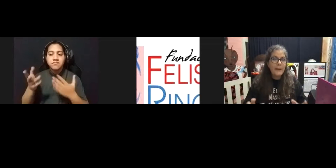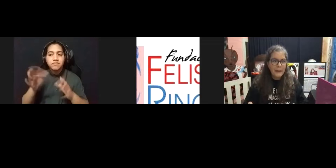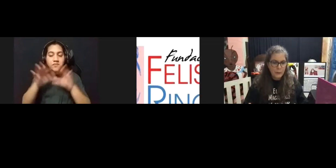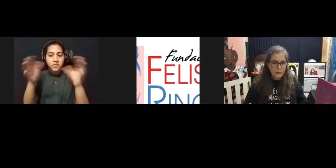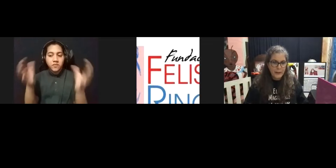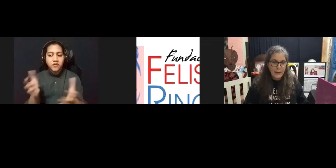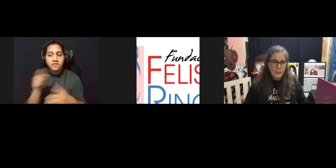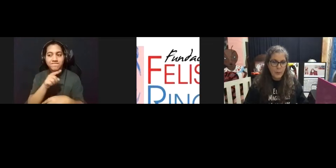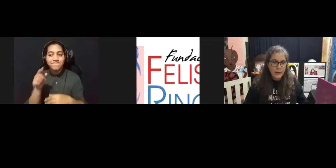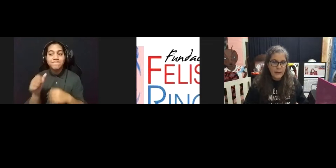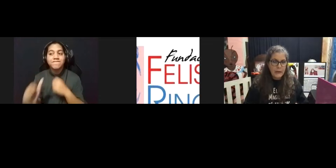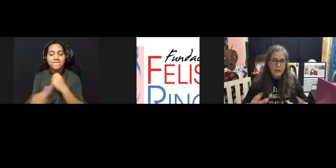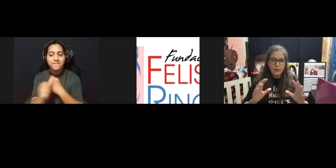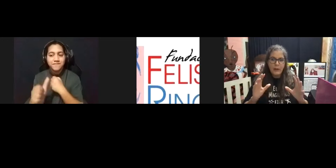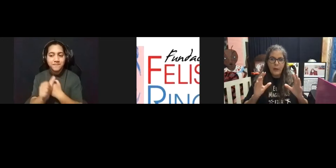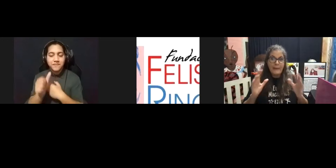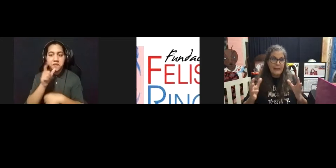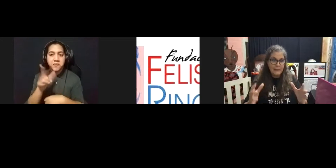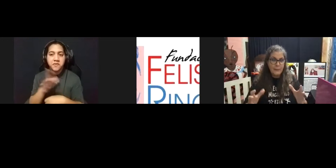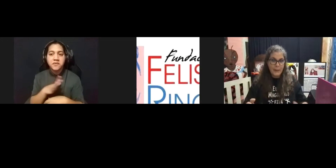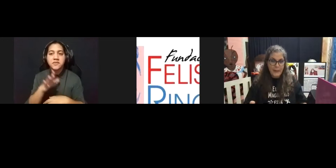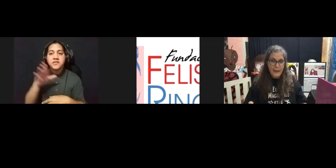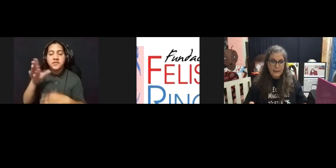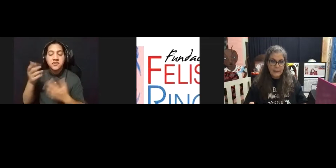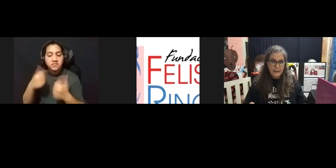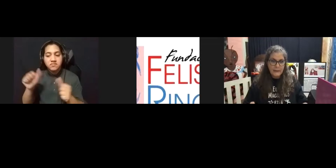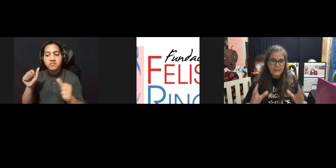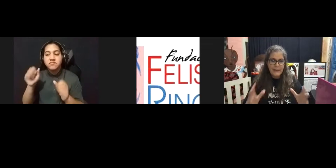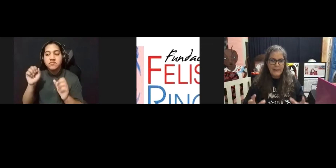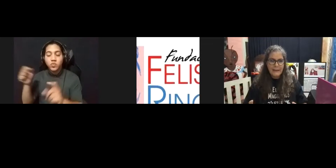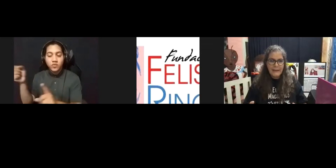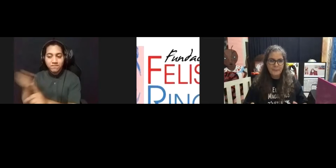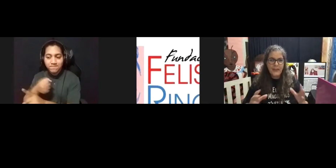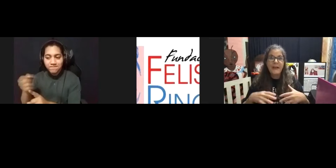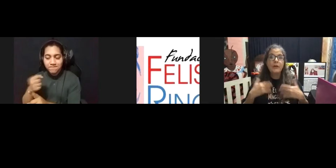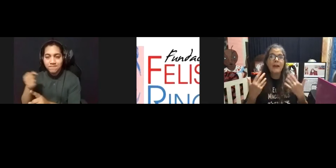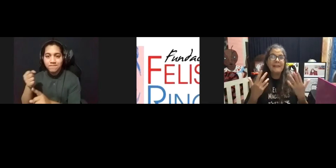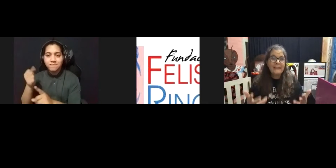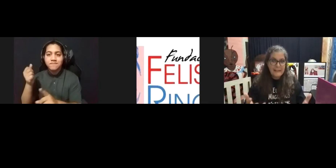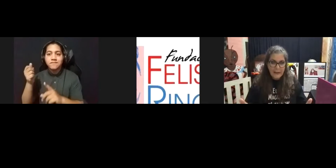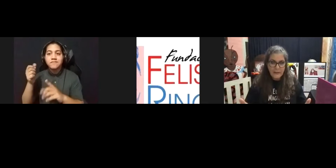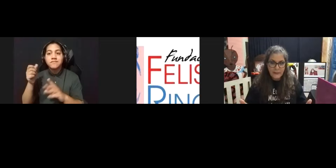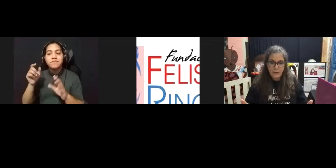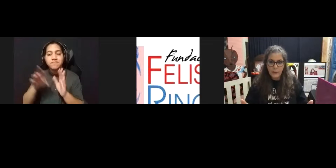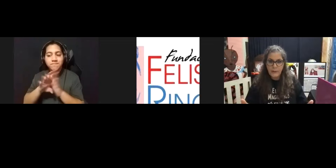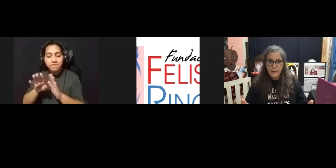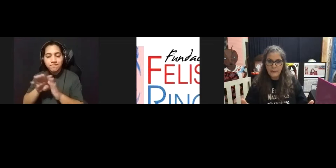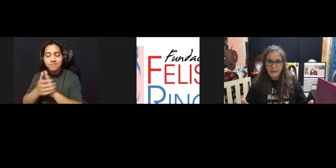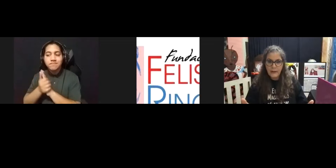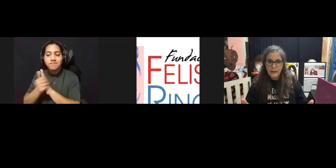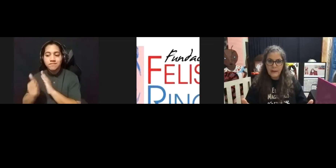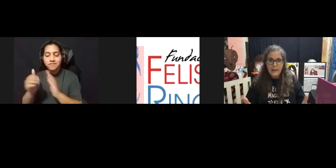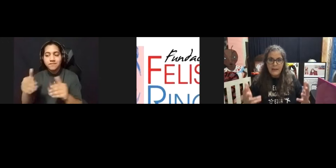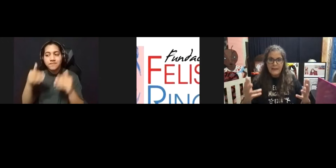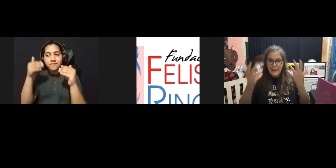lugar peligroso para las mujeres, donde cualquiera te puede pegar. Tienes que desarrollar destrezas de